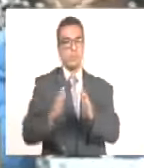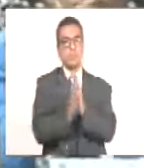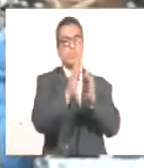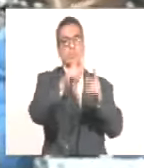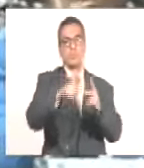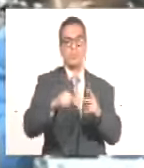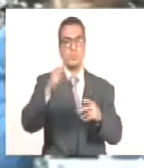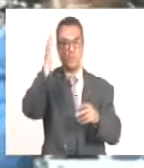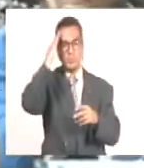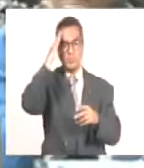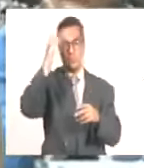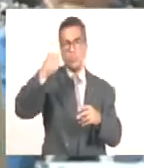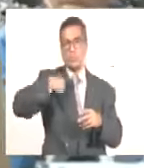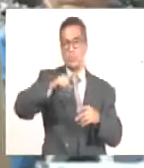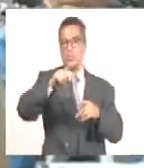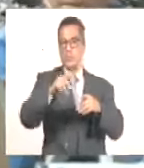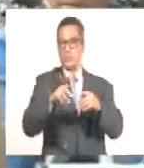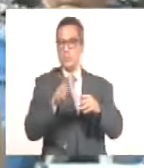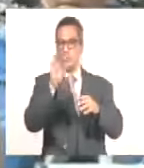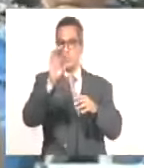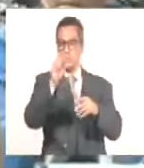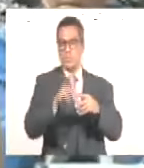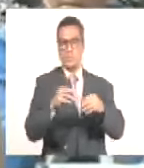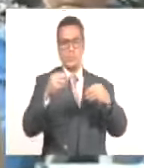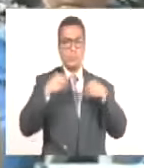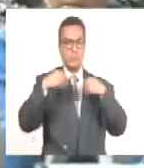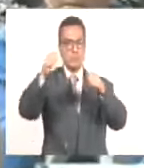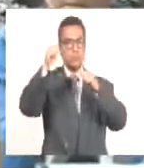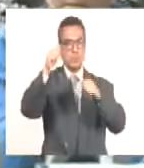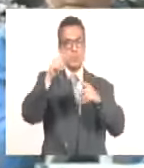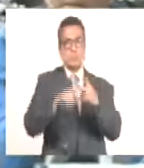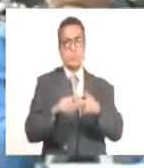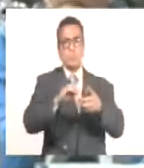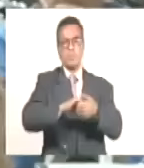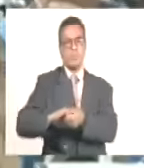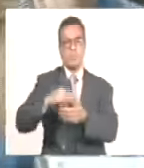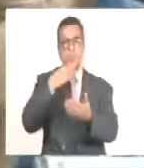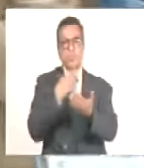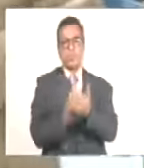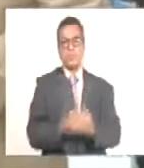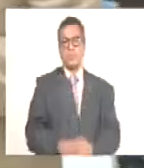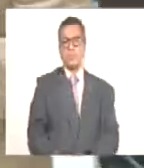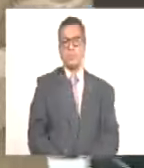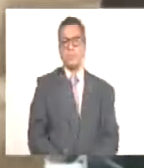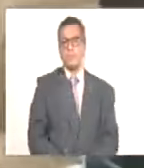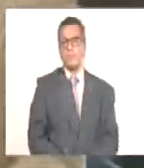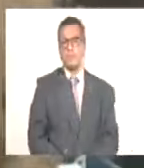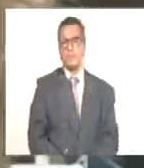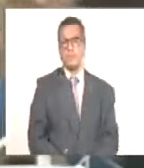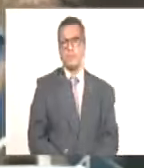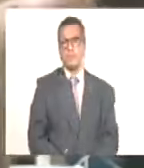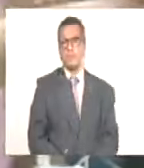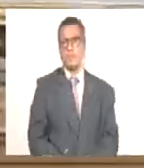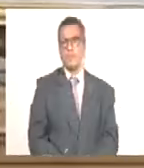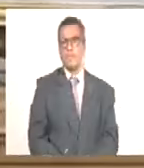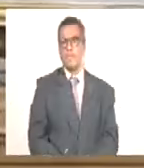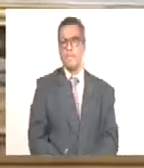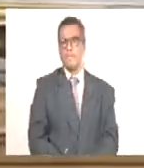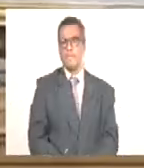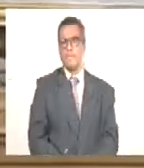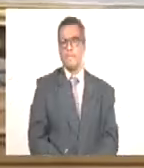y sabios. Que viva la patria y que viva Trujillo. Muchísimas gracias. Que viva.